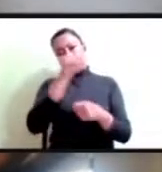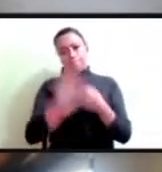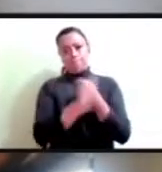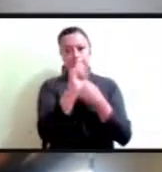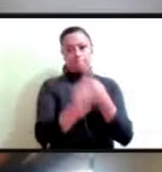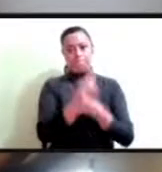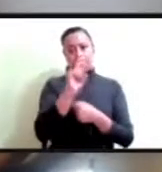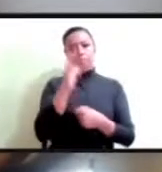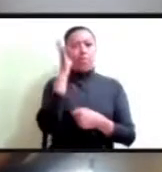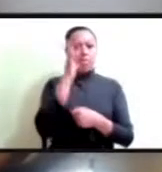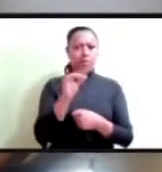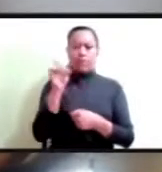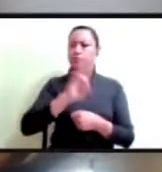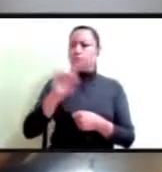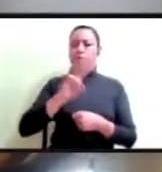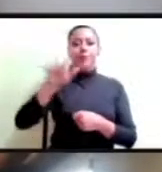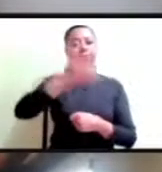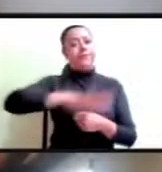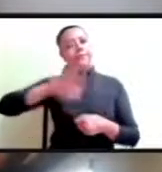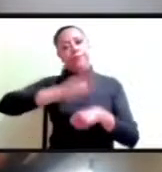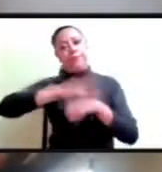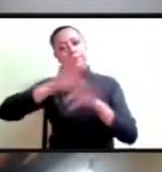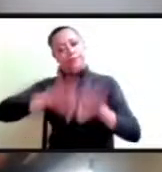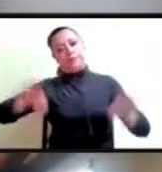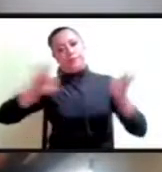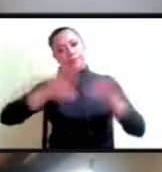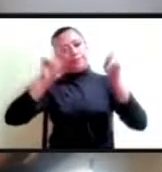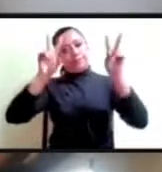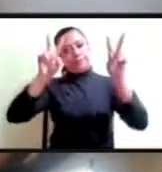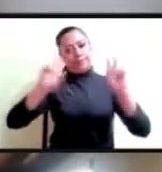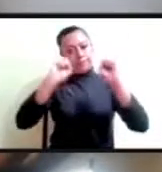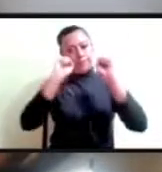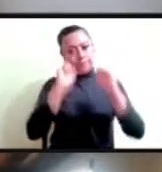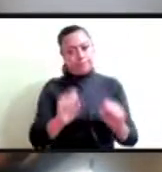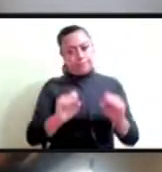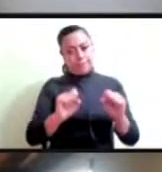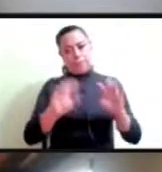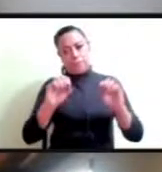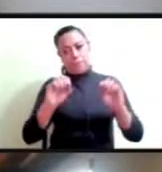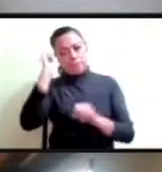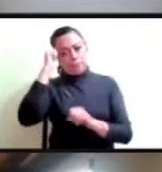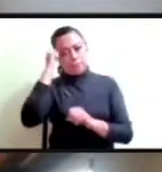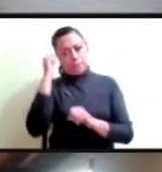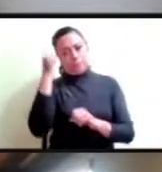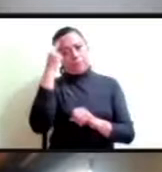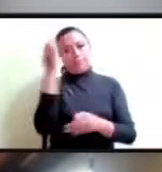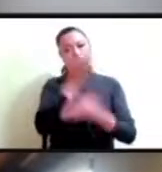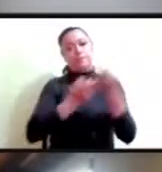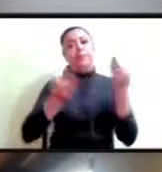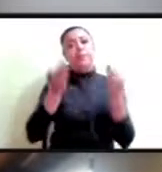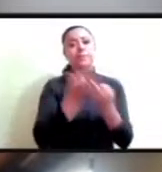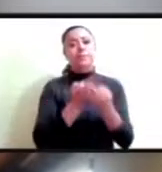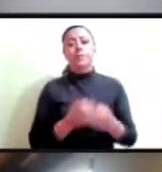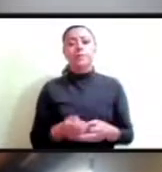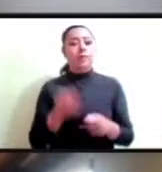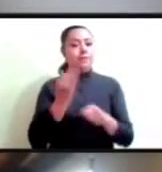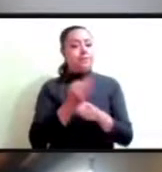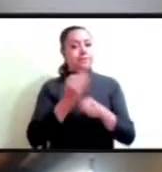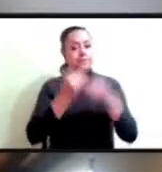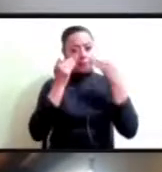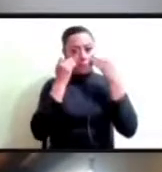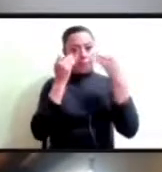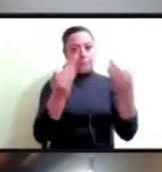zona, principalmente en materia de seguridad y servicios públicos, siendo más evidente el incremento en